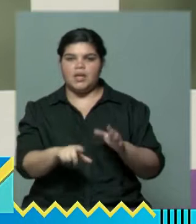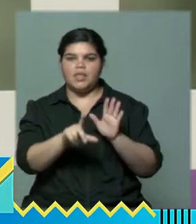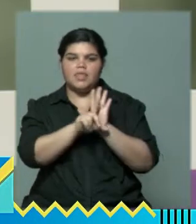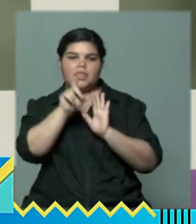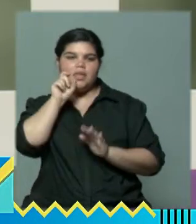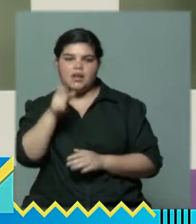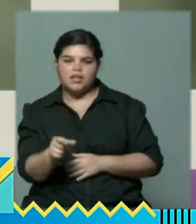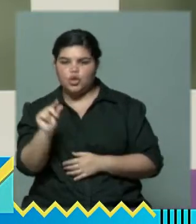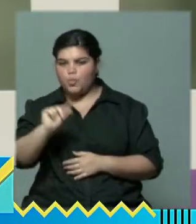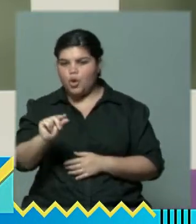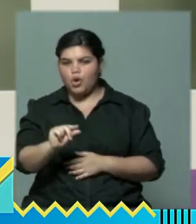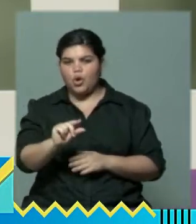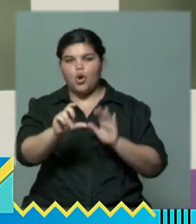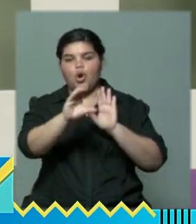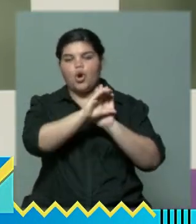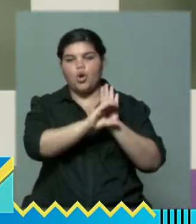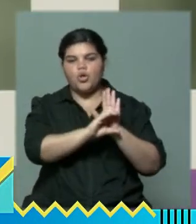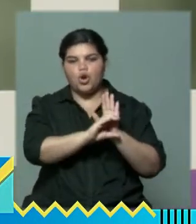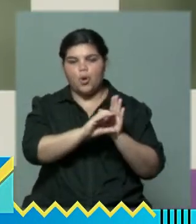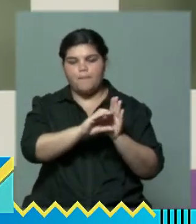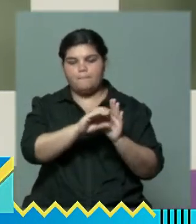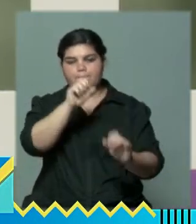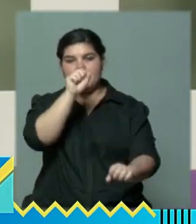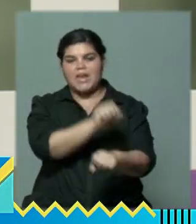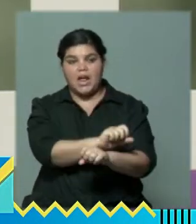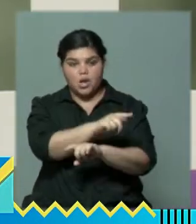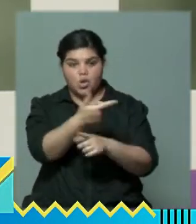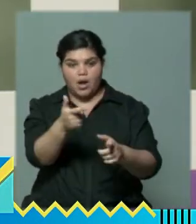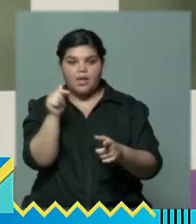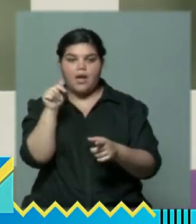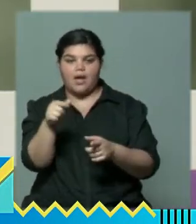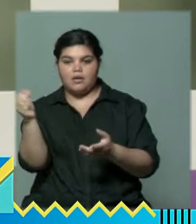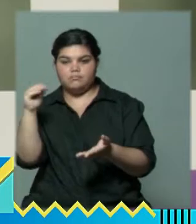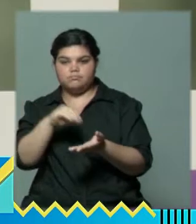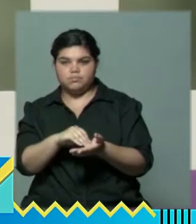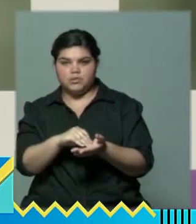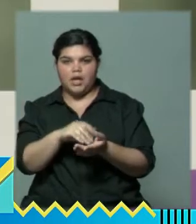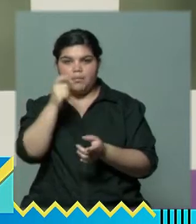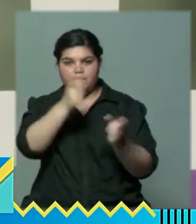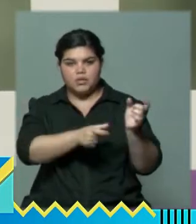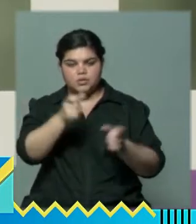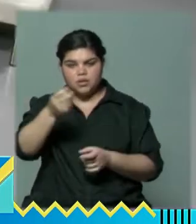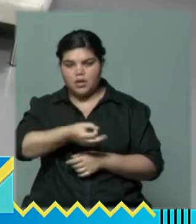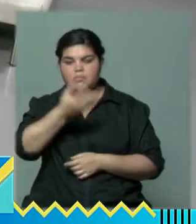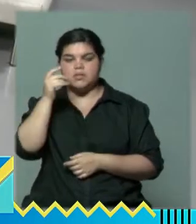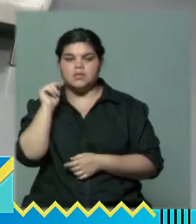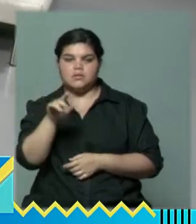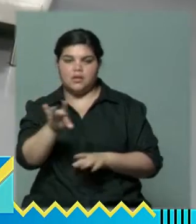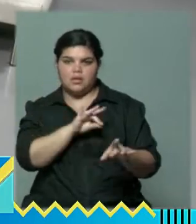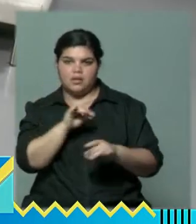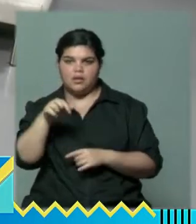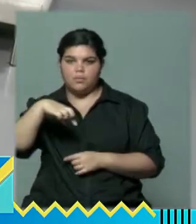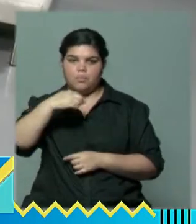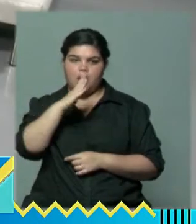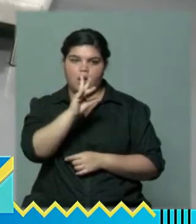que no se encuentran tipificados en el Código Penal, y hoy vamos a meternos de lleno con esto. Para eso trajimos gente especializada. Estamos con Pablo